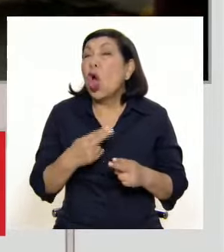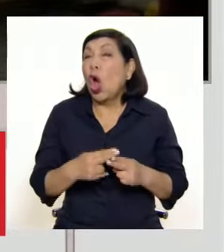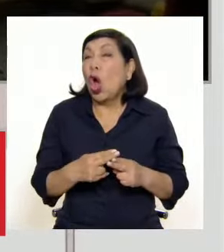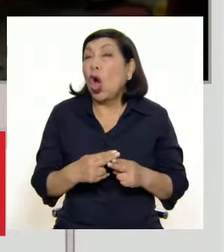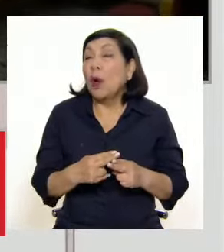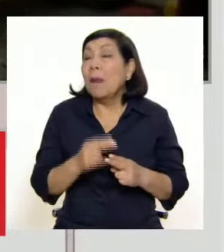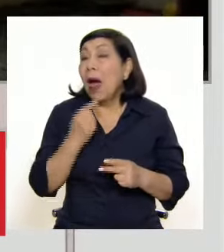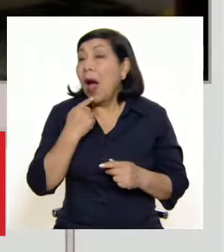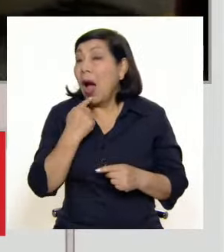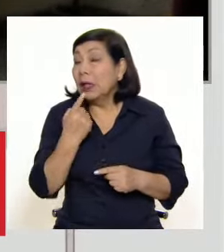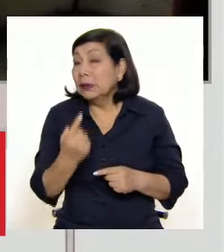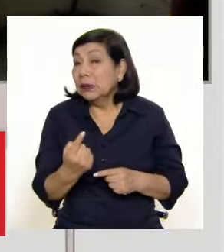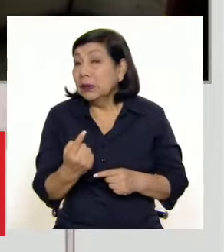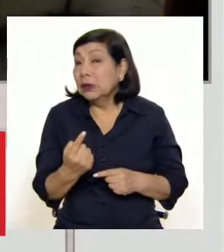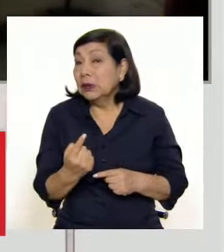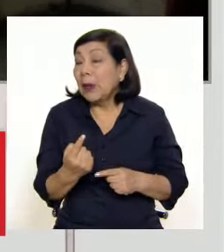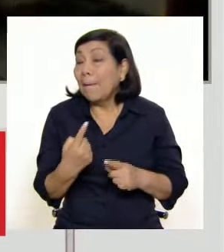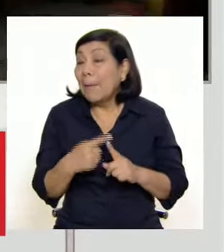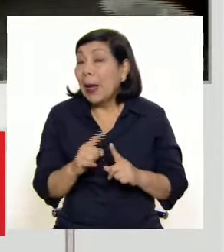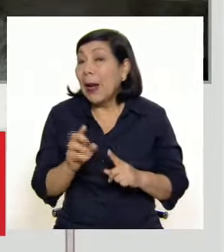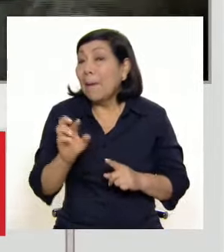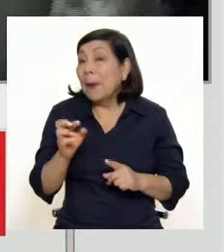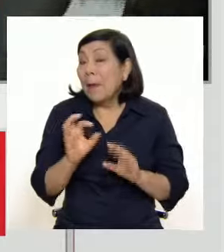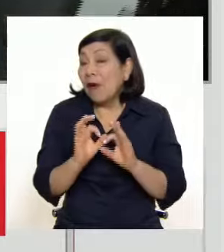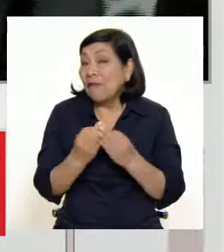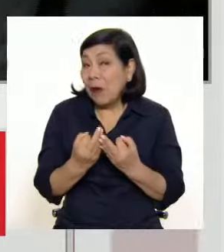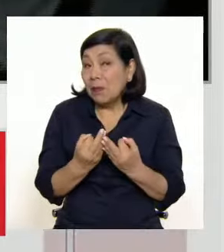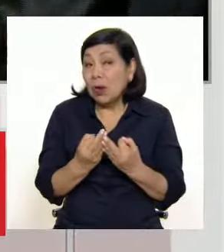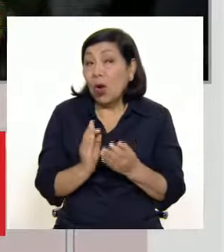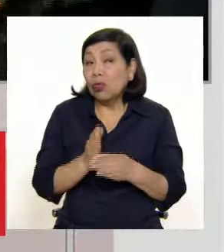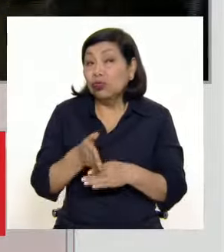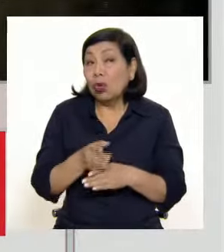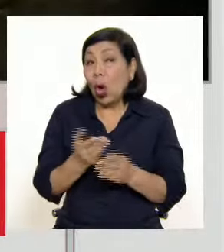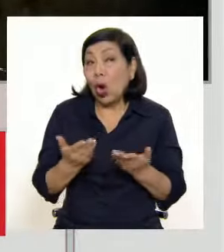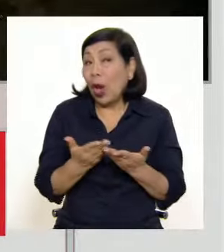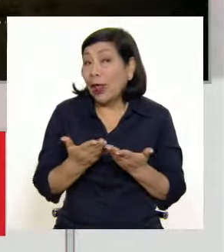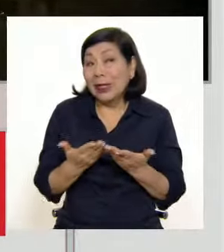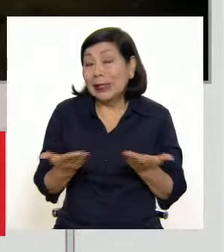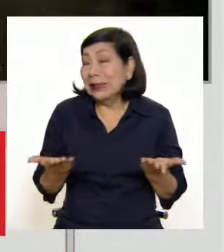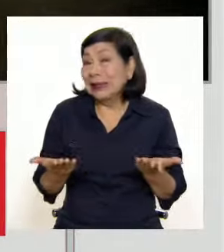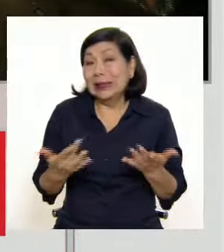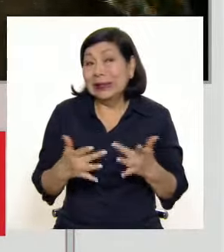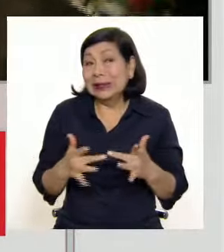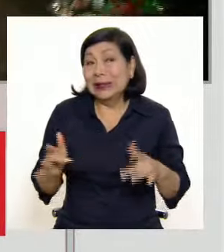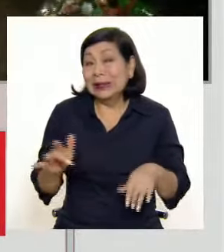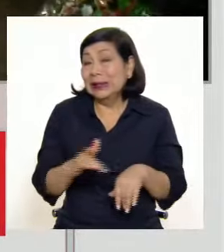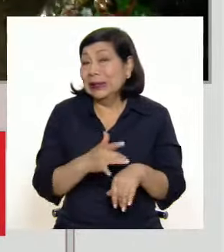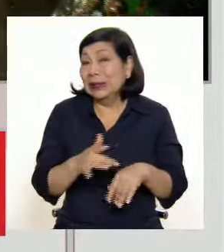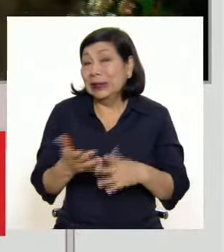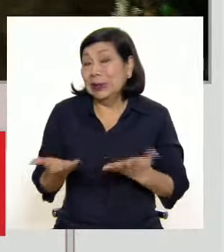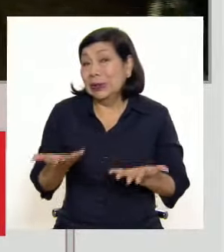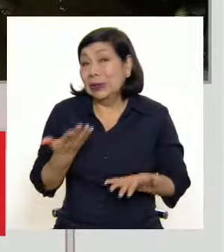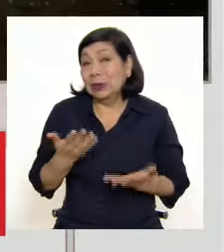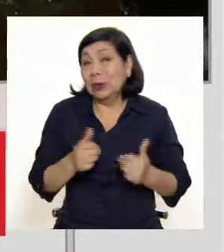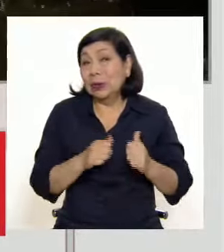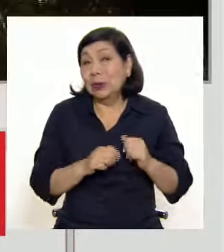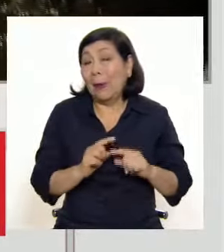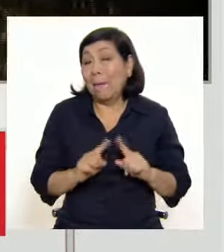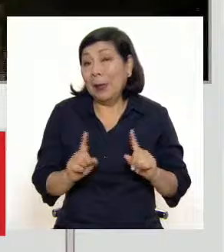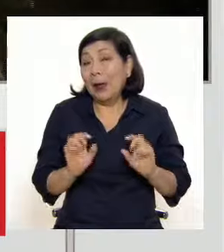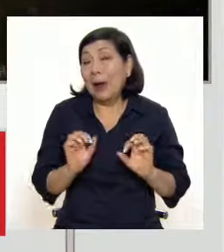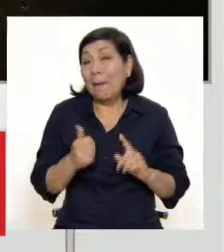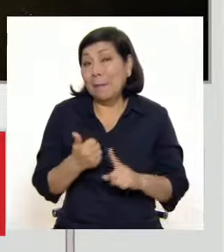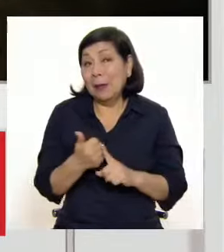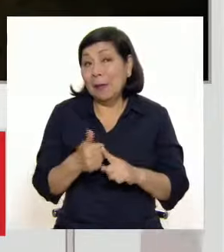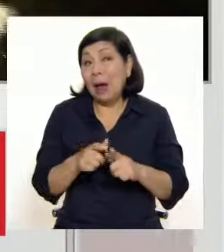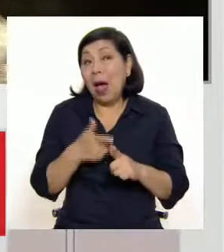algún aviso, digamos, algún comunicado para los padres de familia, para que no vayan a acudir, porque entendemos también que puede haber recibido cierta afectación, incluso por el